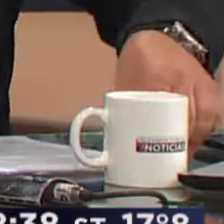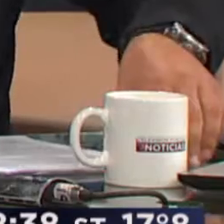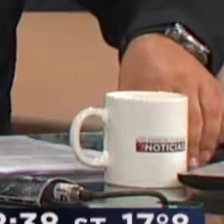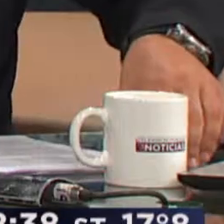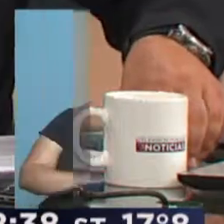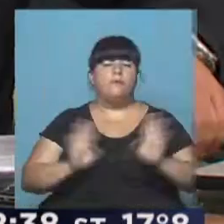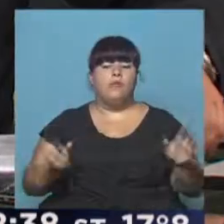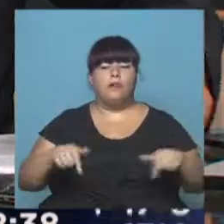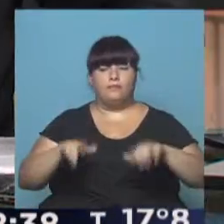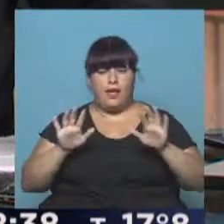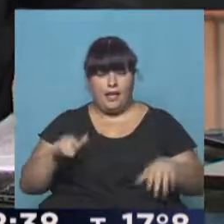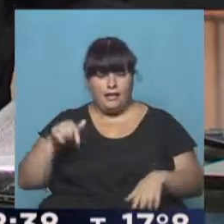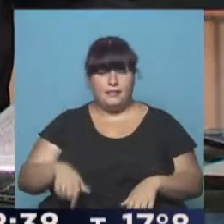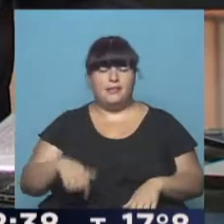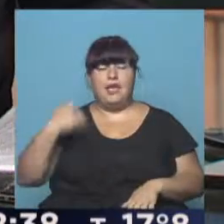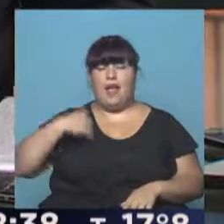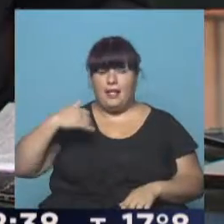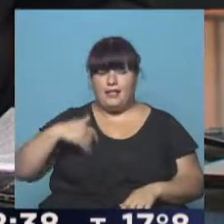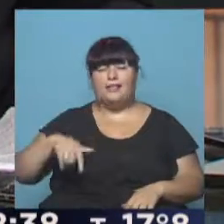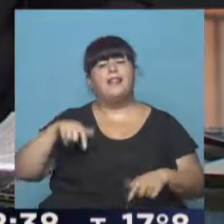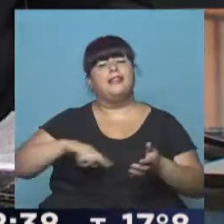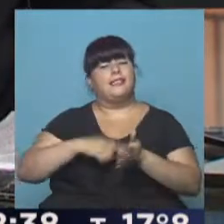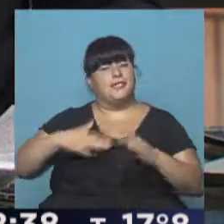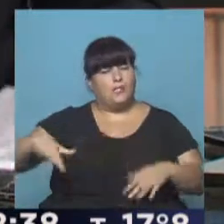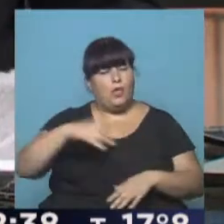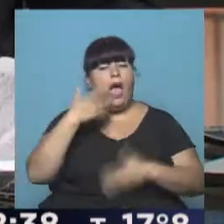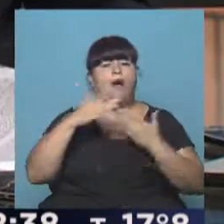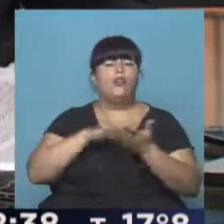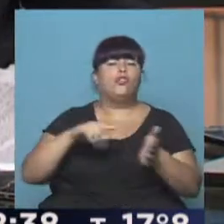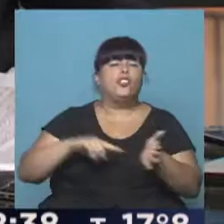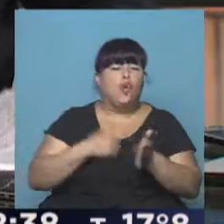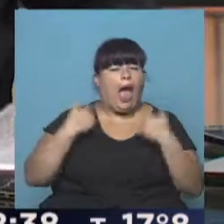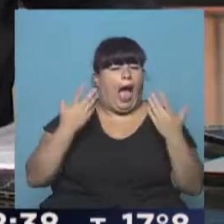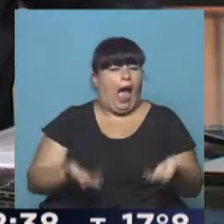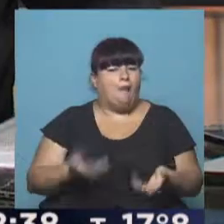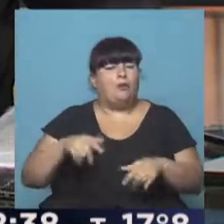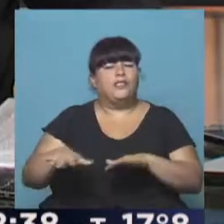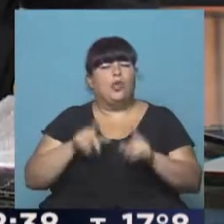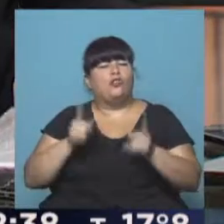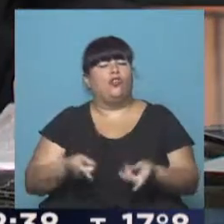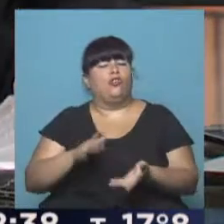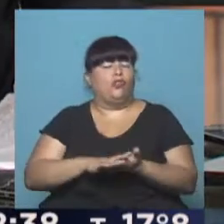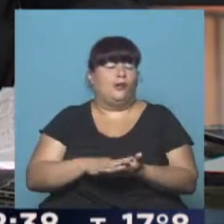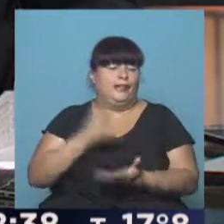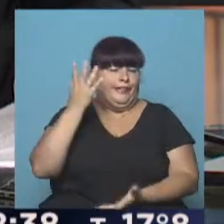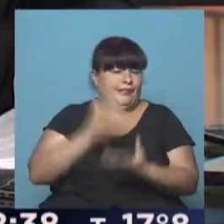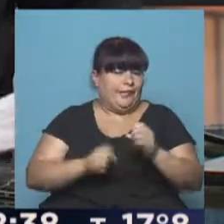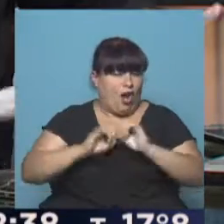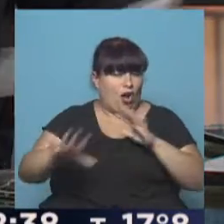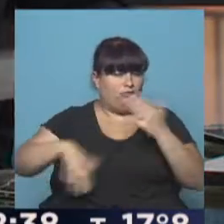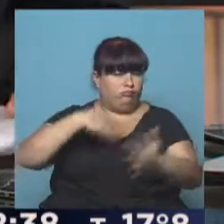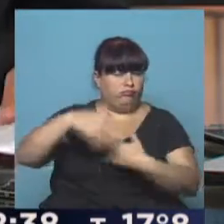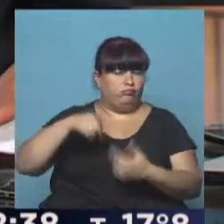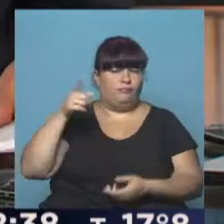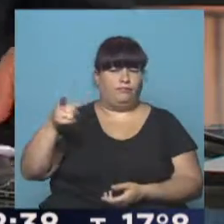bueno así estamos en nuestro país y en nuestra ciudad vamos a hablar un poco de la ciudad y aprovechando la situación también irregular que se está generando